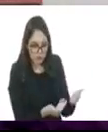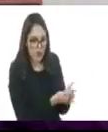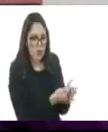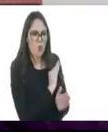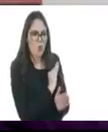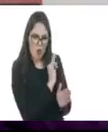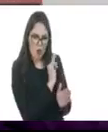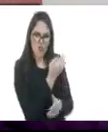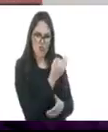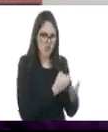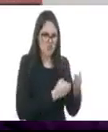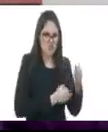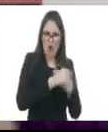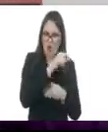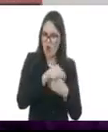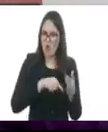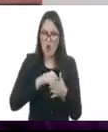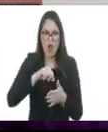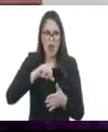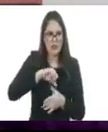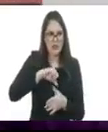Con mucho miedo dije,